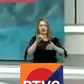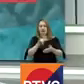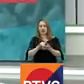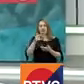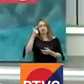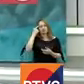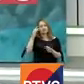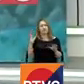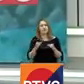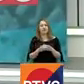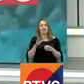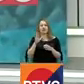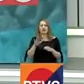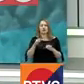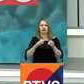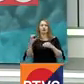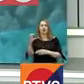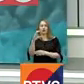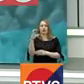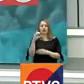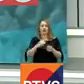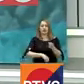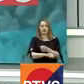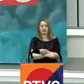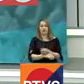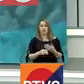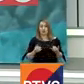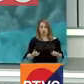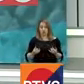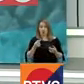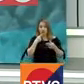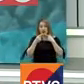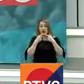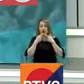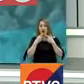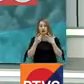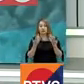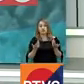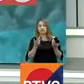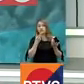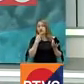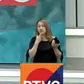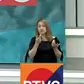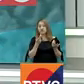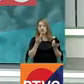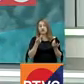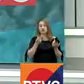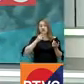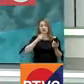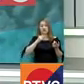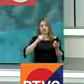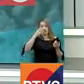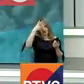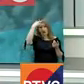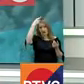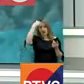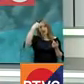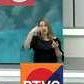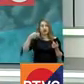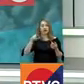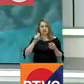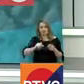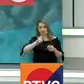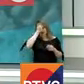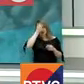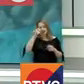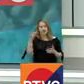el equipo de reinaldo rueda quien por cierto hoy habló y entre líneas dejó ver que james rodríguez sería el titular para el partido